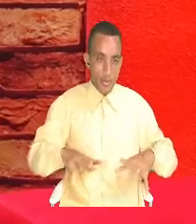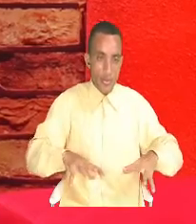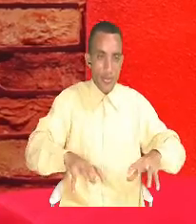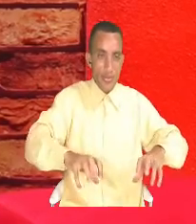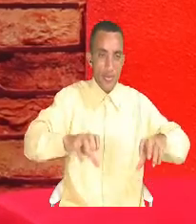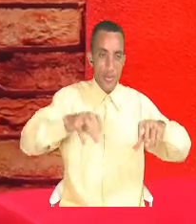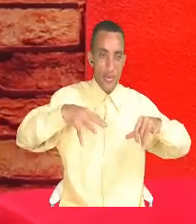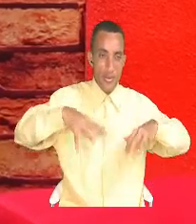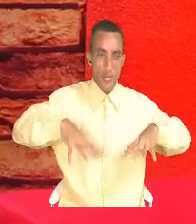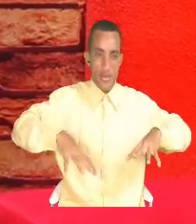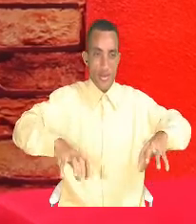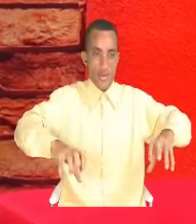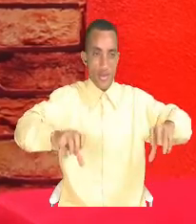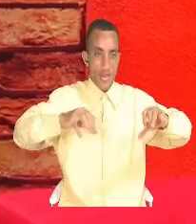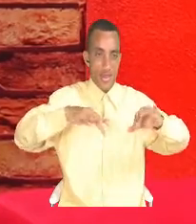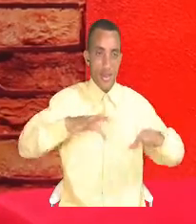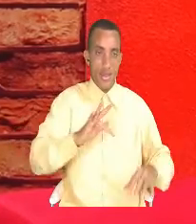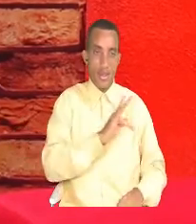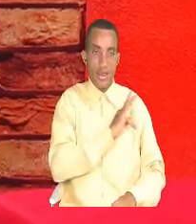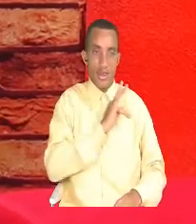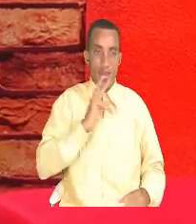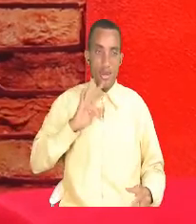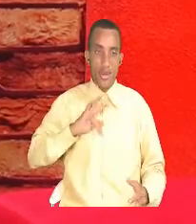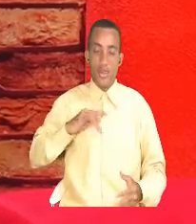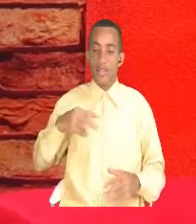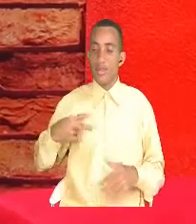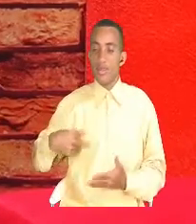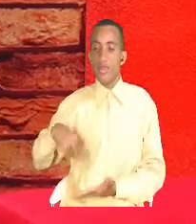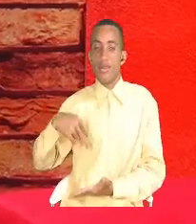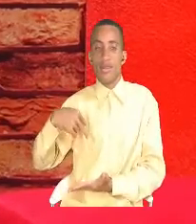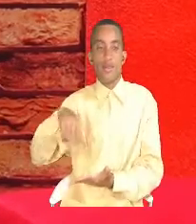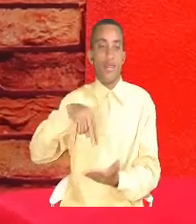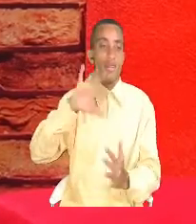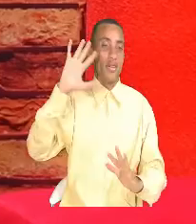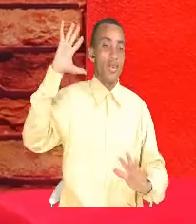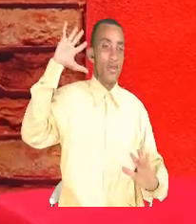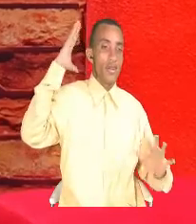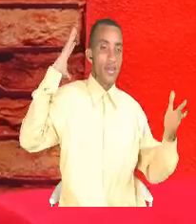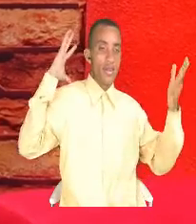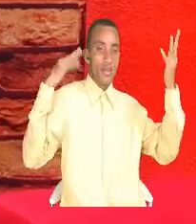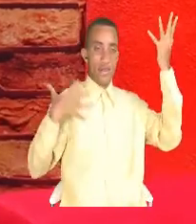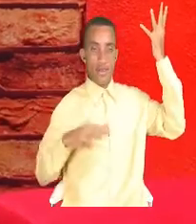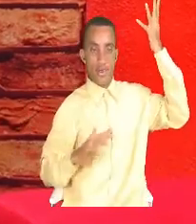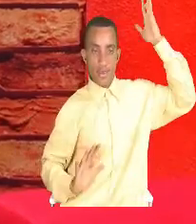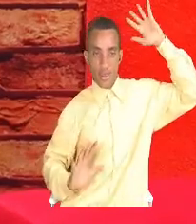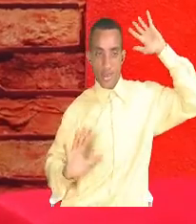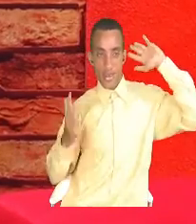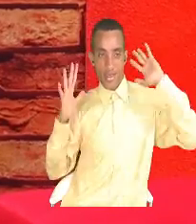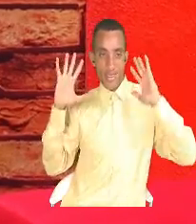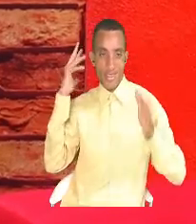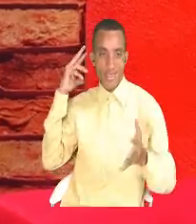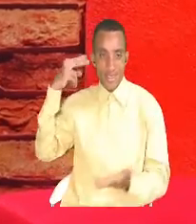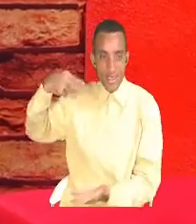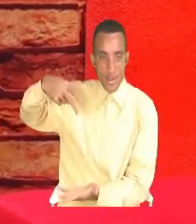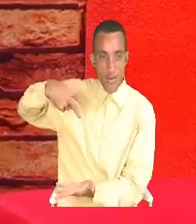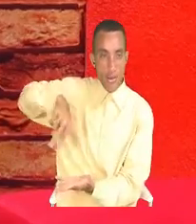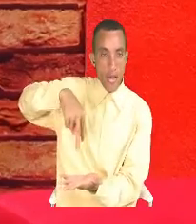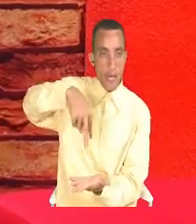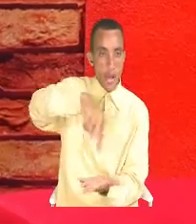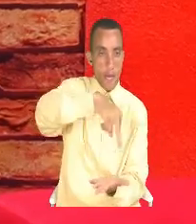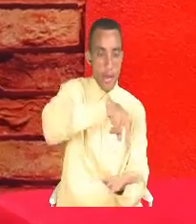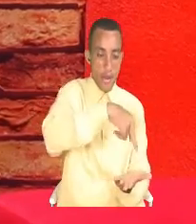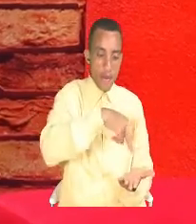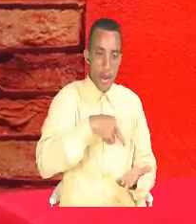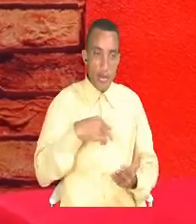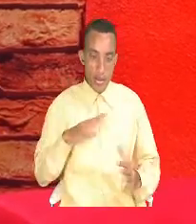tú ves a la terapeuta y está danzando. Entonces se nos ocurrió cuando empezamos a hacer el ritual y empezamos a hacer todos los movimientos, yo miraba a